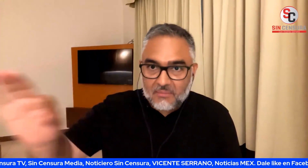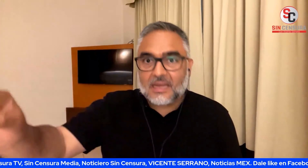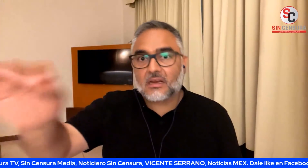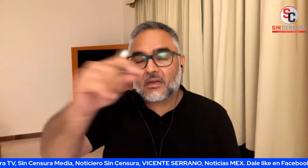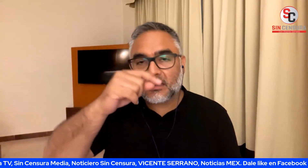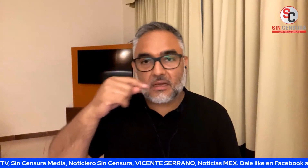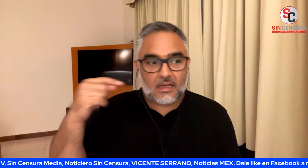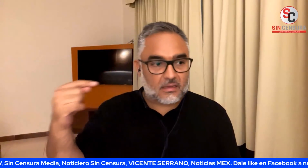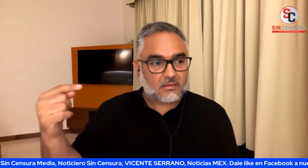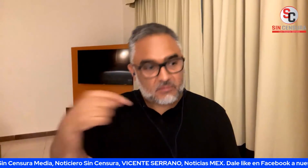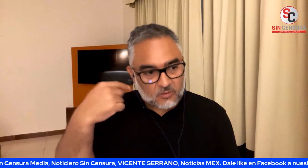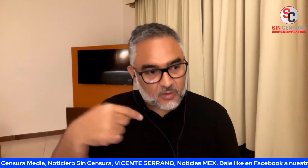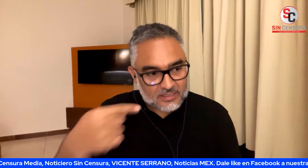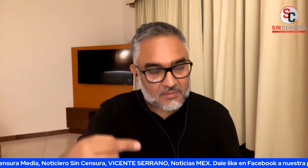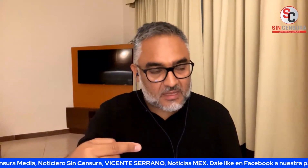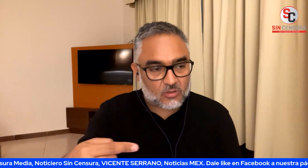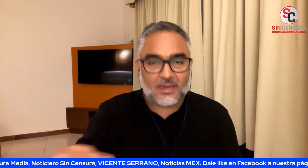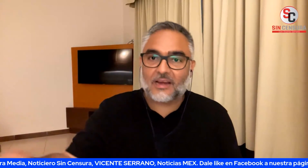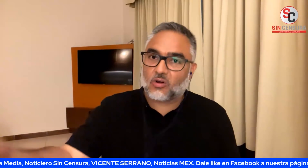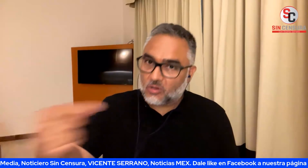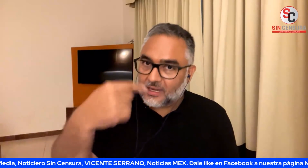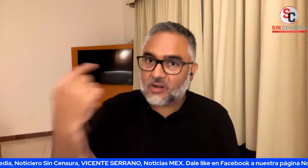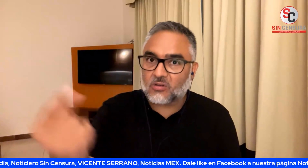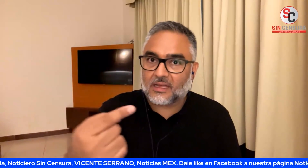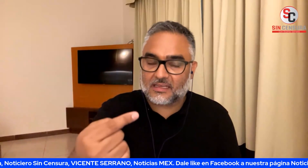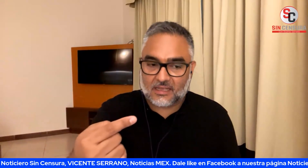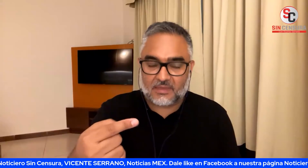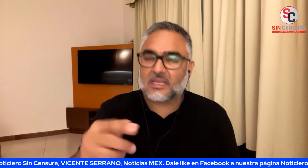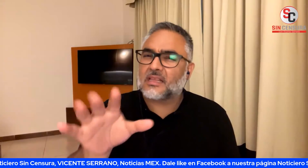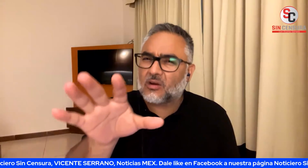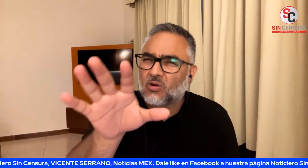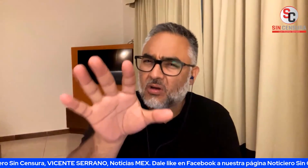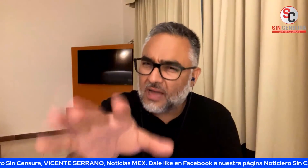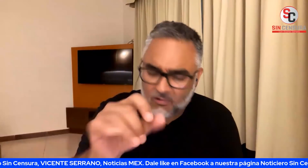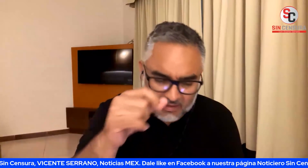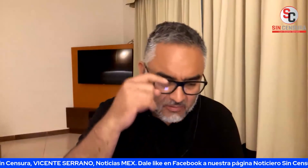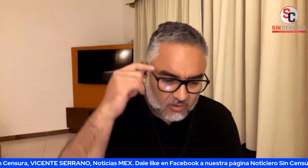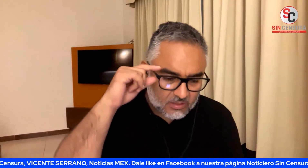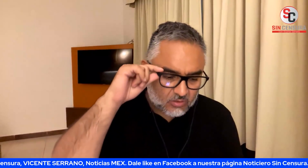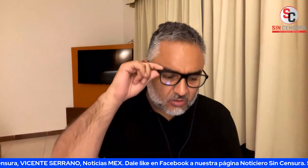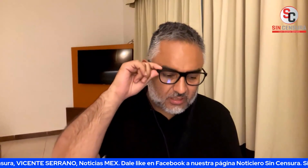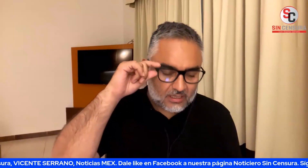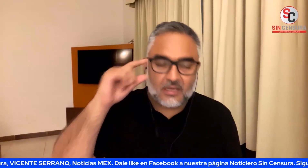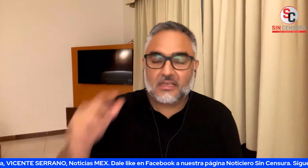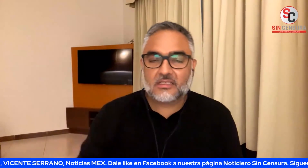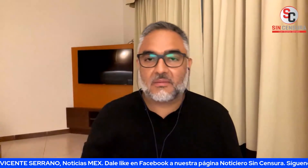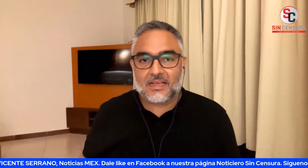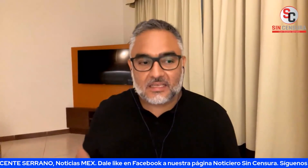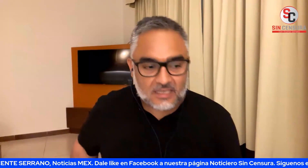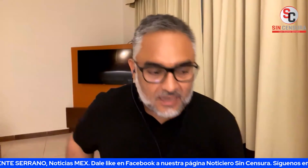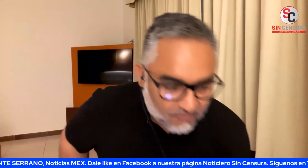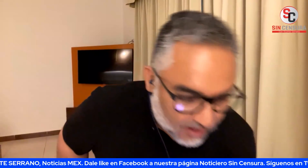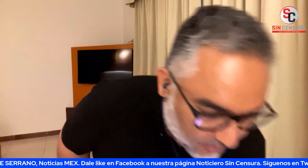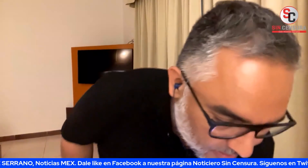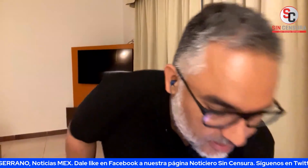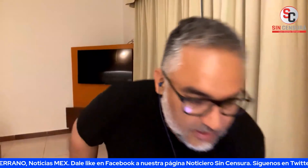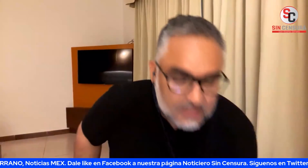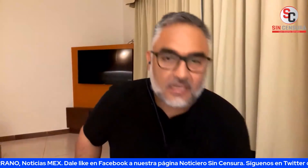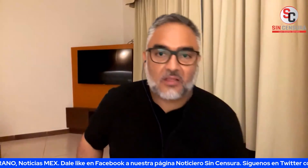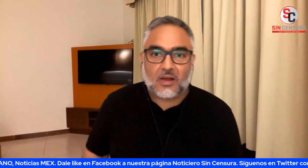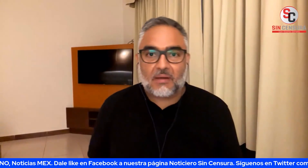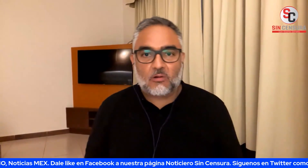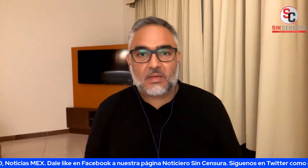pero déjeme ir después de mi editorial con otra ronda en esta mesa de diálogo. Aguánteme unos minutos si me hace ese gran